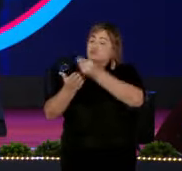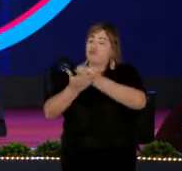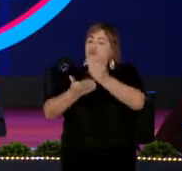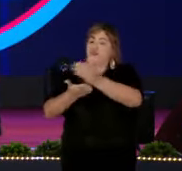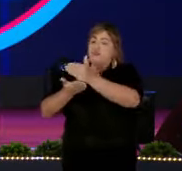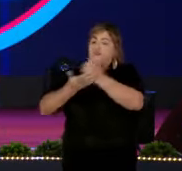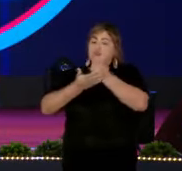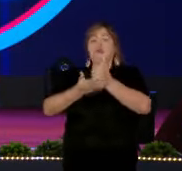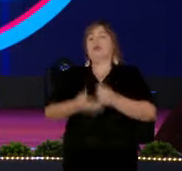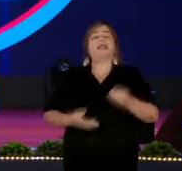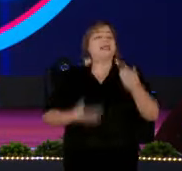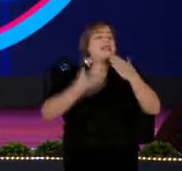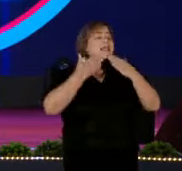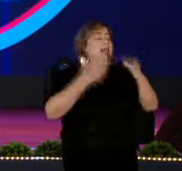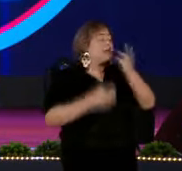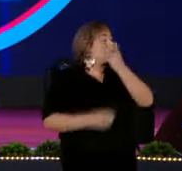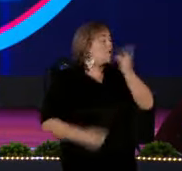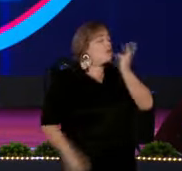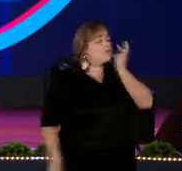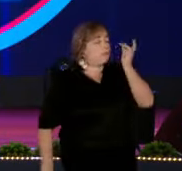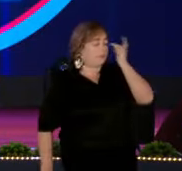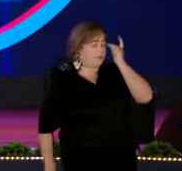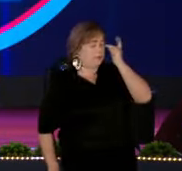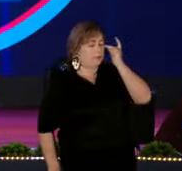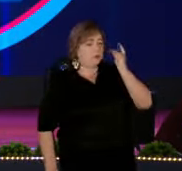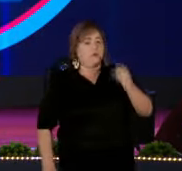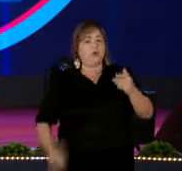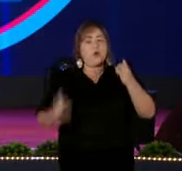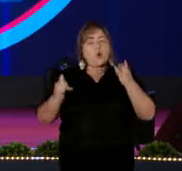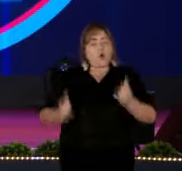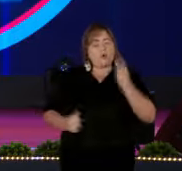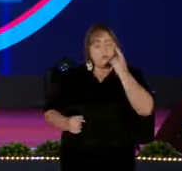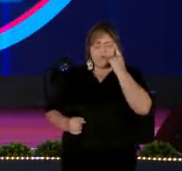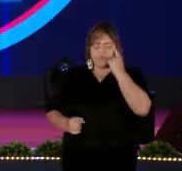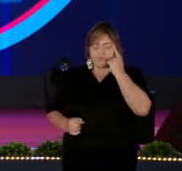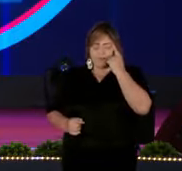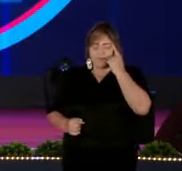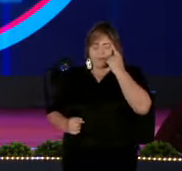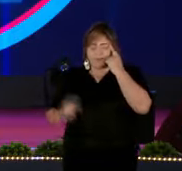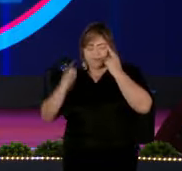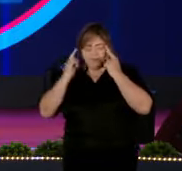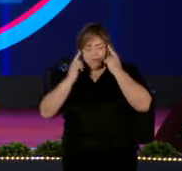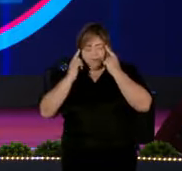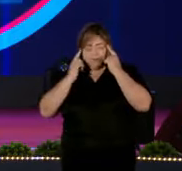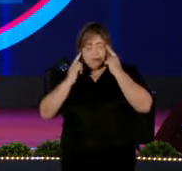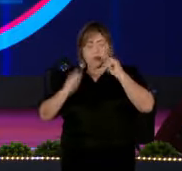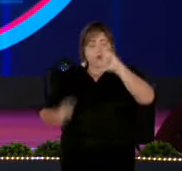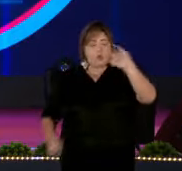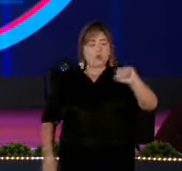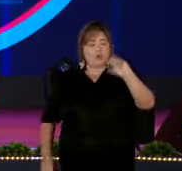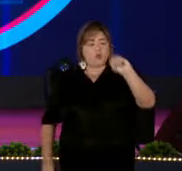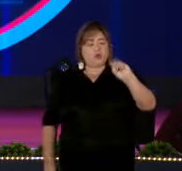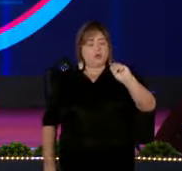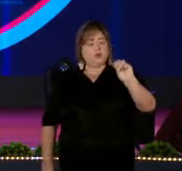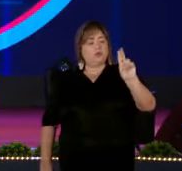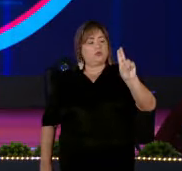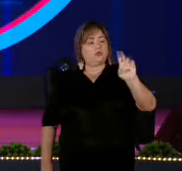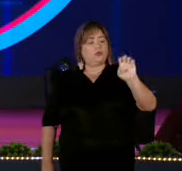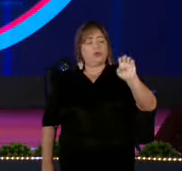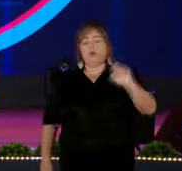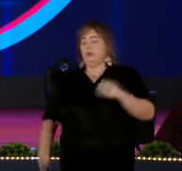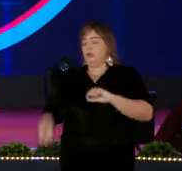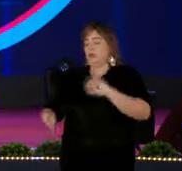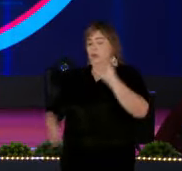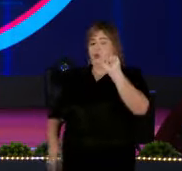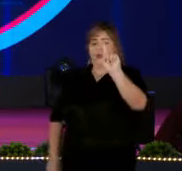Pablo. Y hoy meditaba en esta palabra que está en Josué 1:9, que